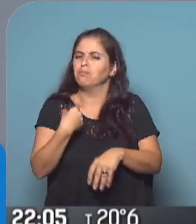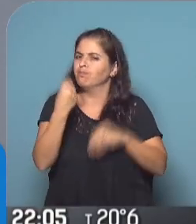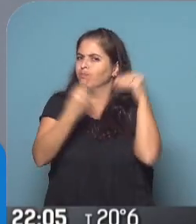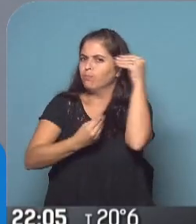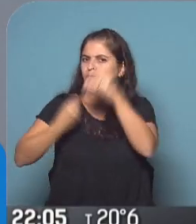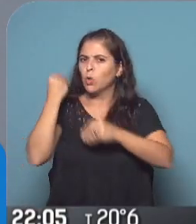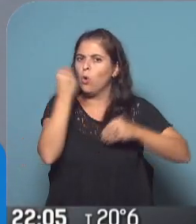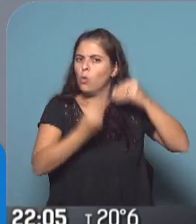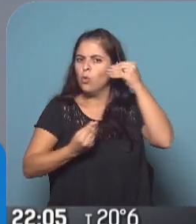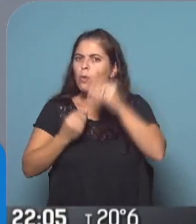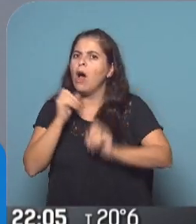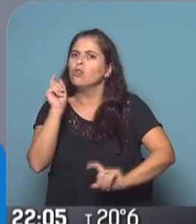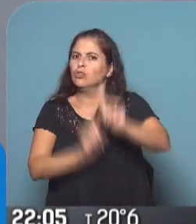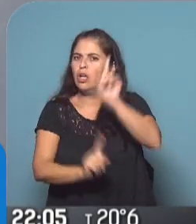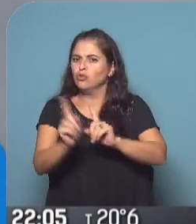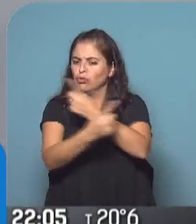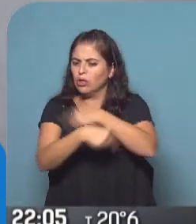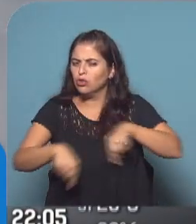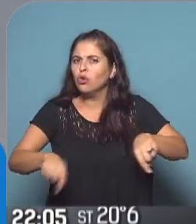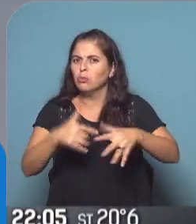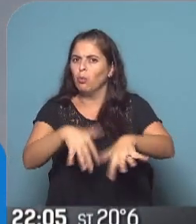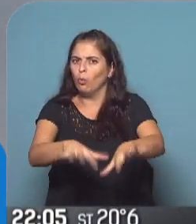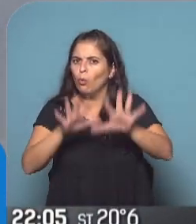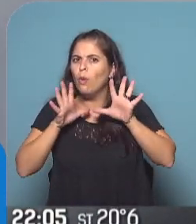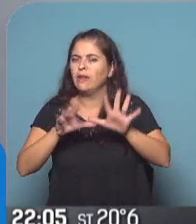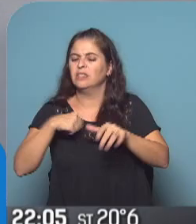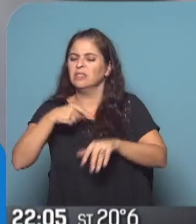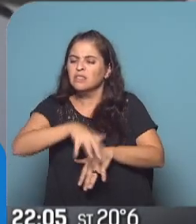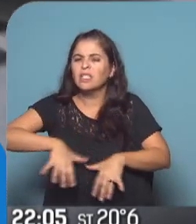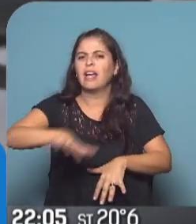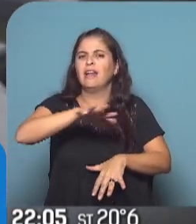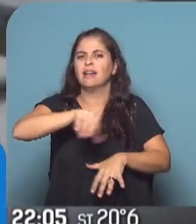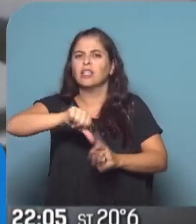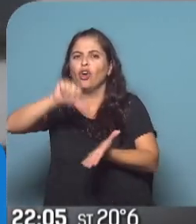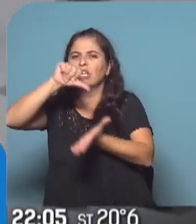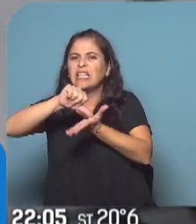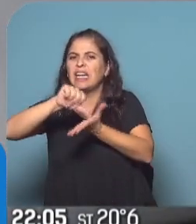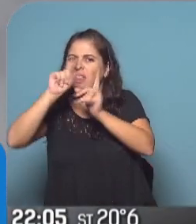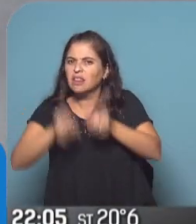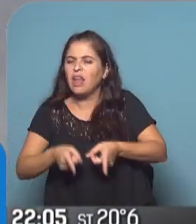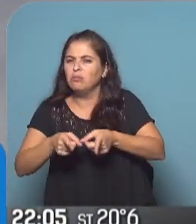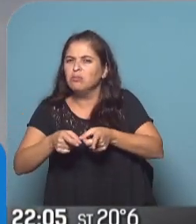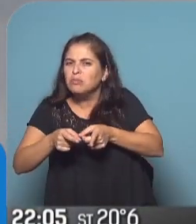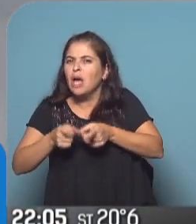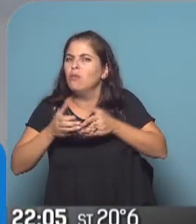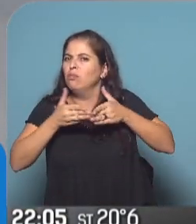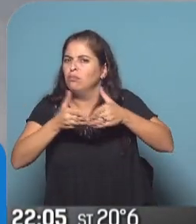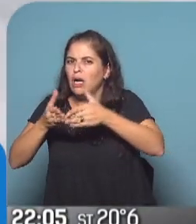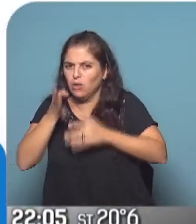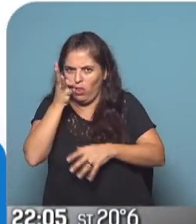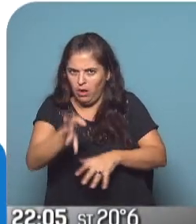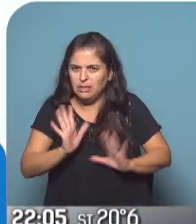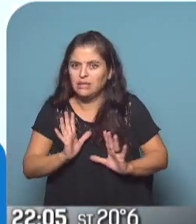preocupantes indicaciones y advertencias de una eventual escalada iraní en la región, sin dar detalles concretos sobre la supuesta